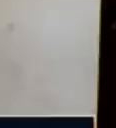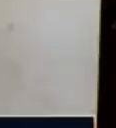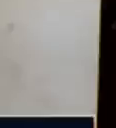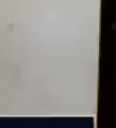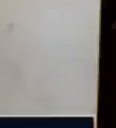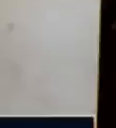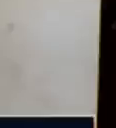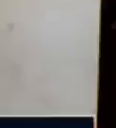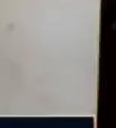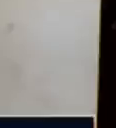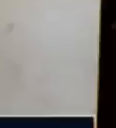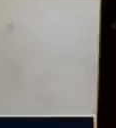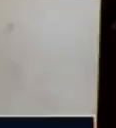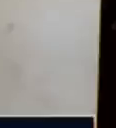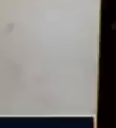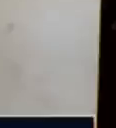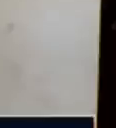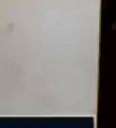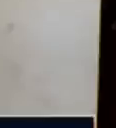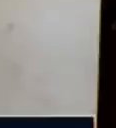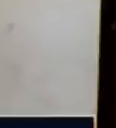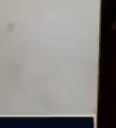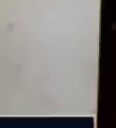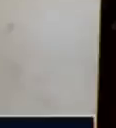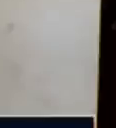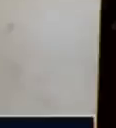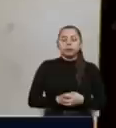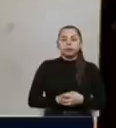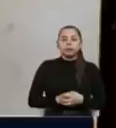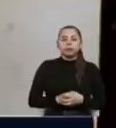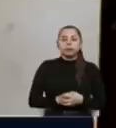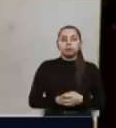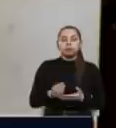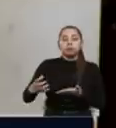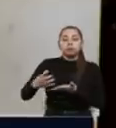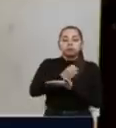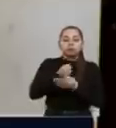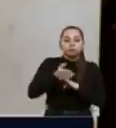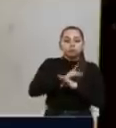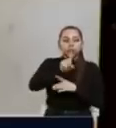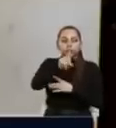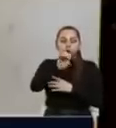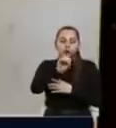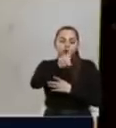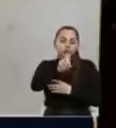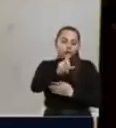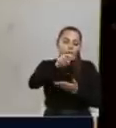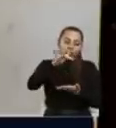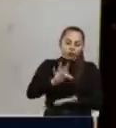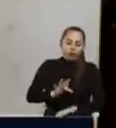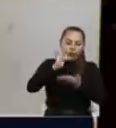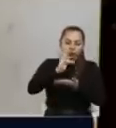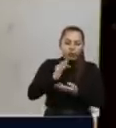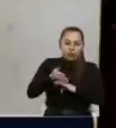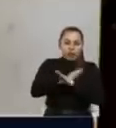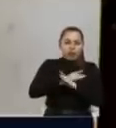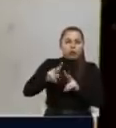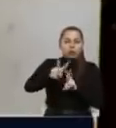cocaína, o la incautación de 106 toneladas de clorhidrato de cocaína.